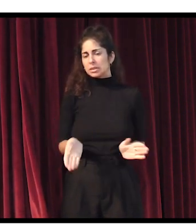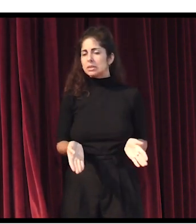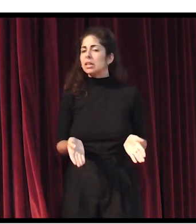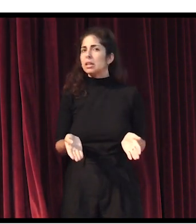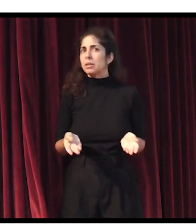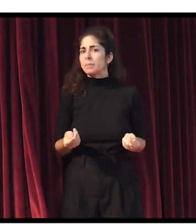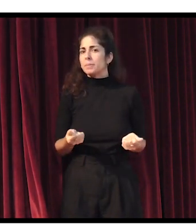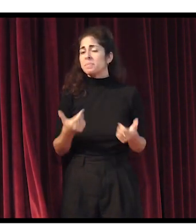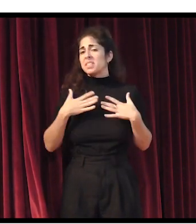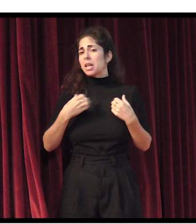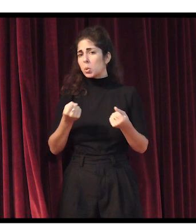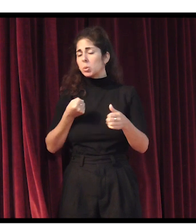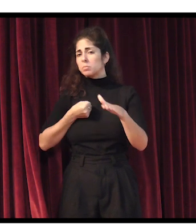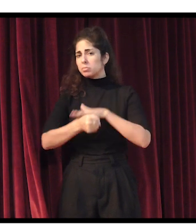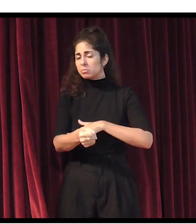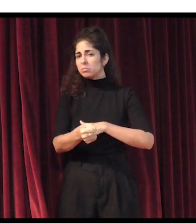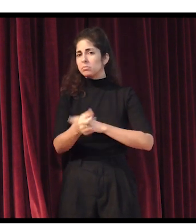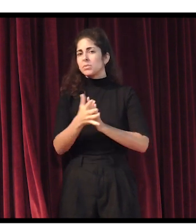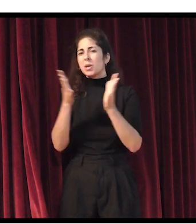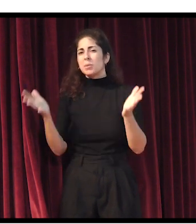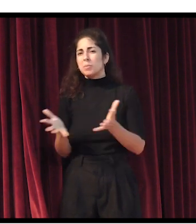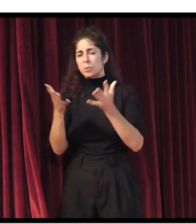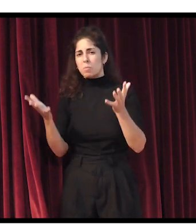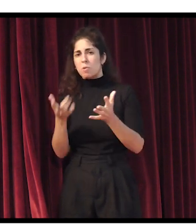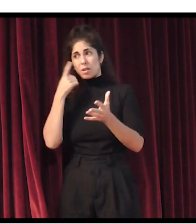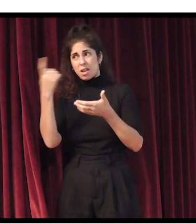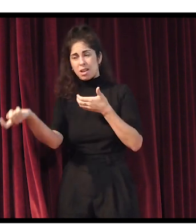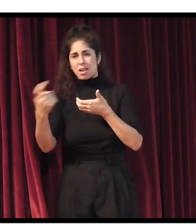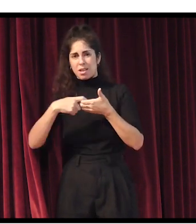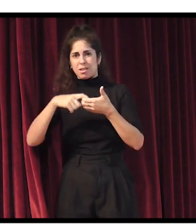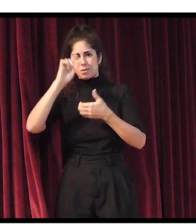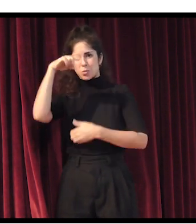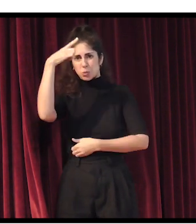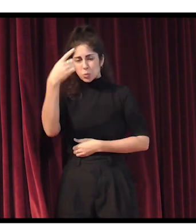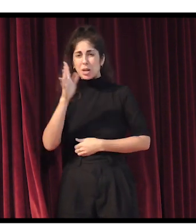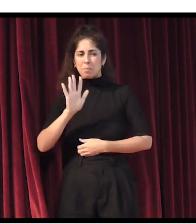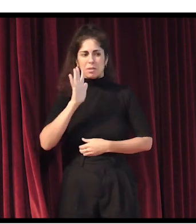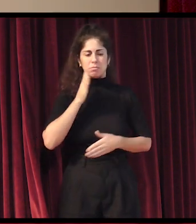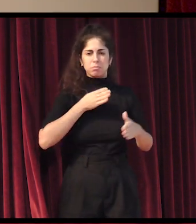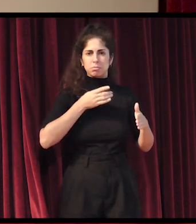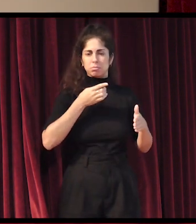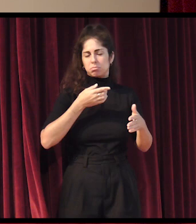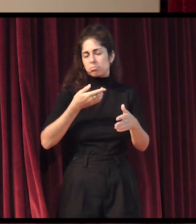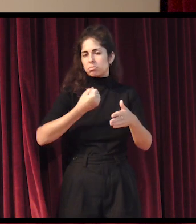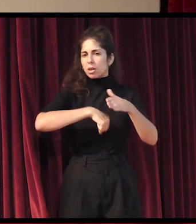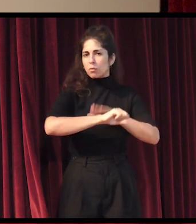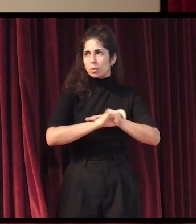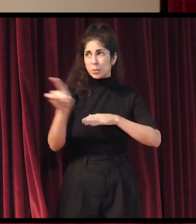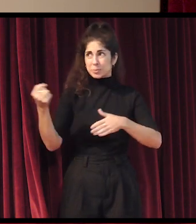acceso al sistema de salud, se promueve la participación en la actividad cultural, pero el acceso al fútbol les es